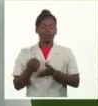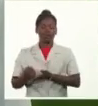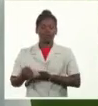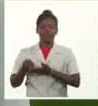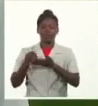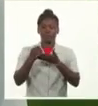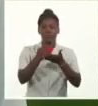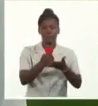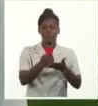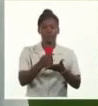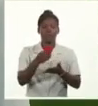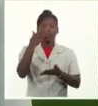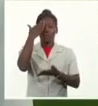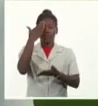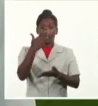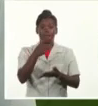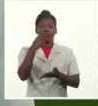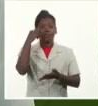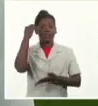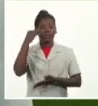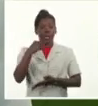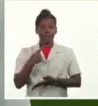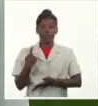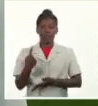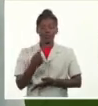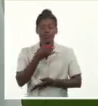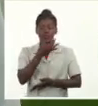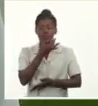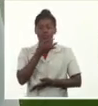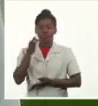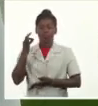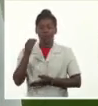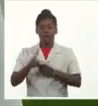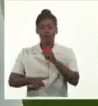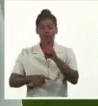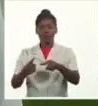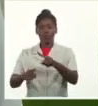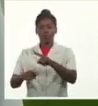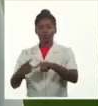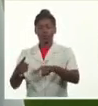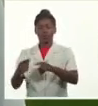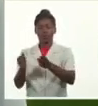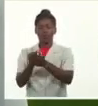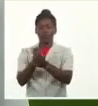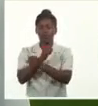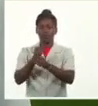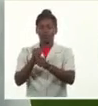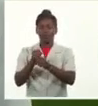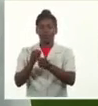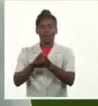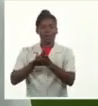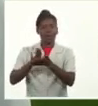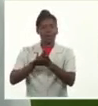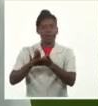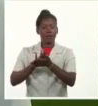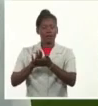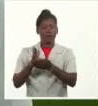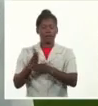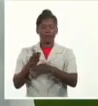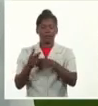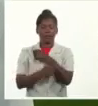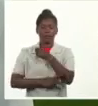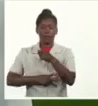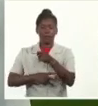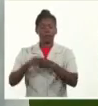del terrorismo, que usó como pretexto para ello la presencia de la Delegación de Paz